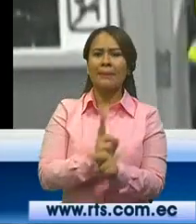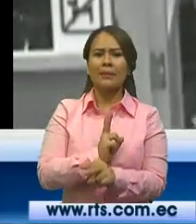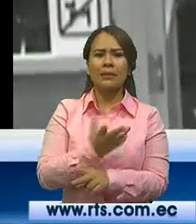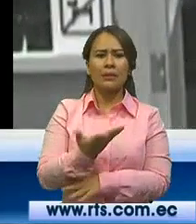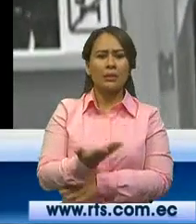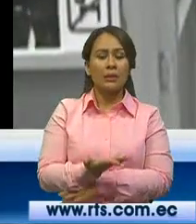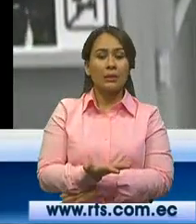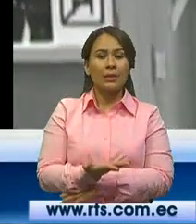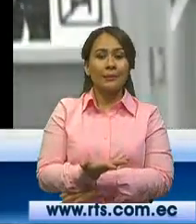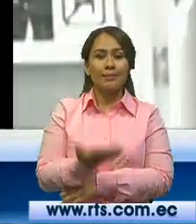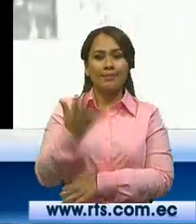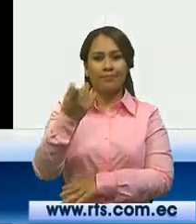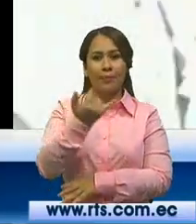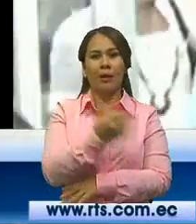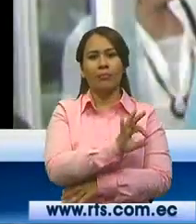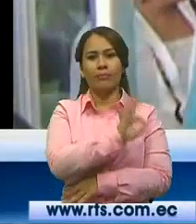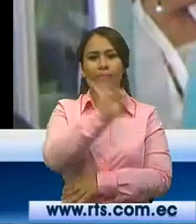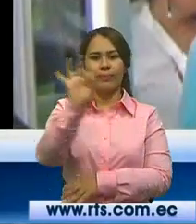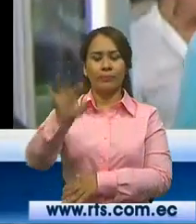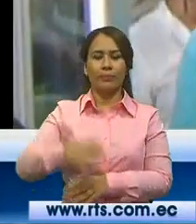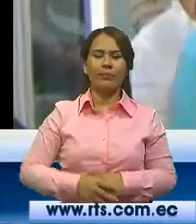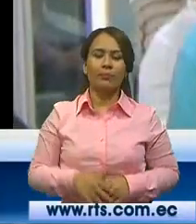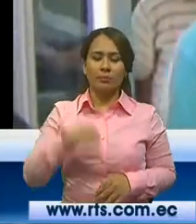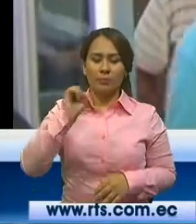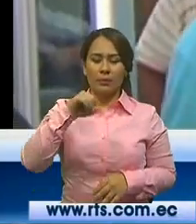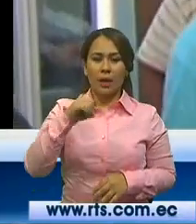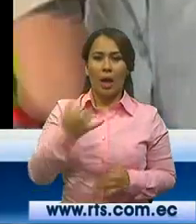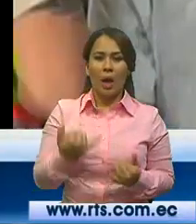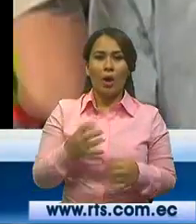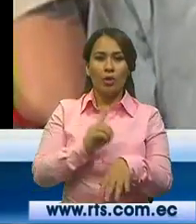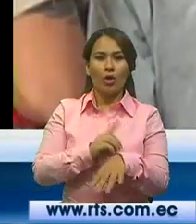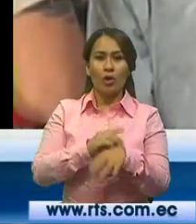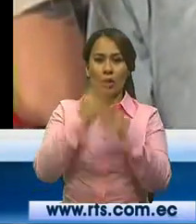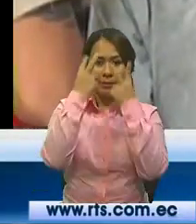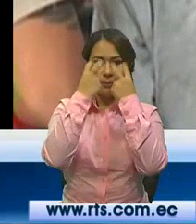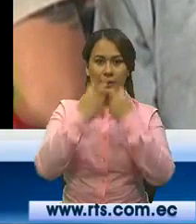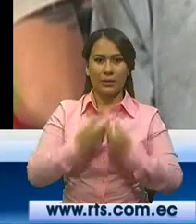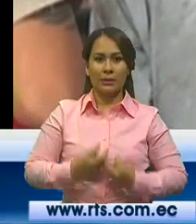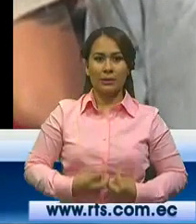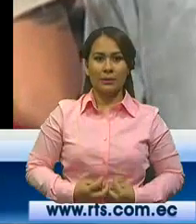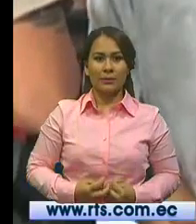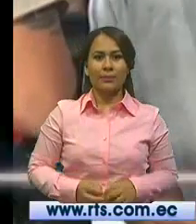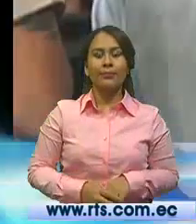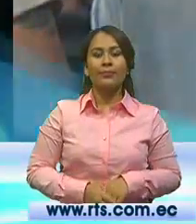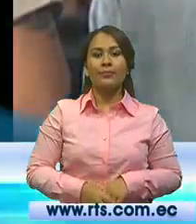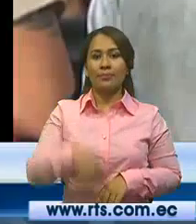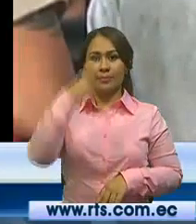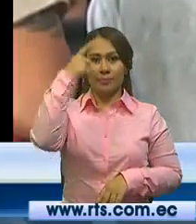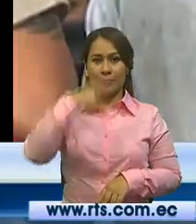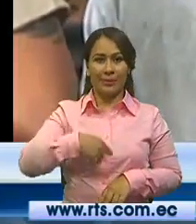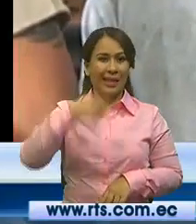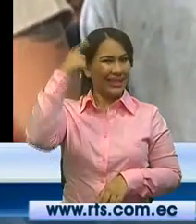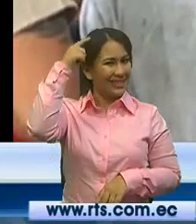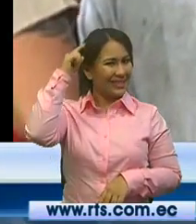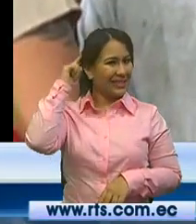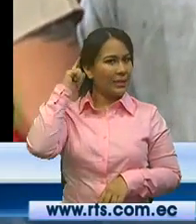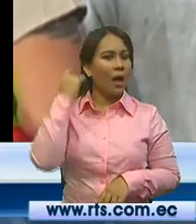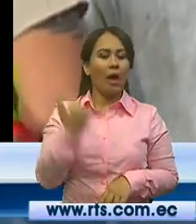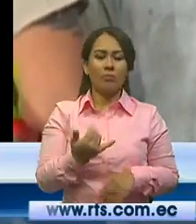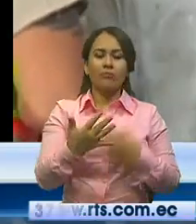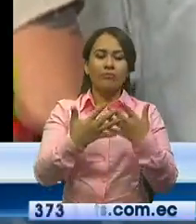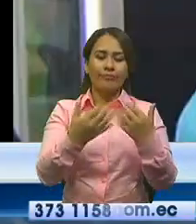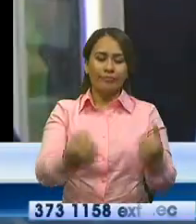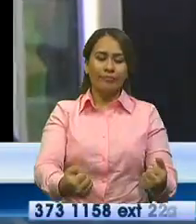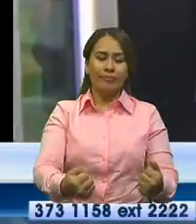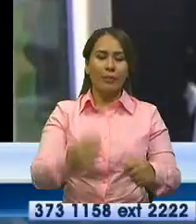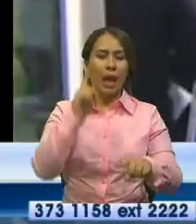de flagrancia de la fiscalía. Se le está haciendo una valoración médica y el ciudadano igual es aprehendido hasta